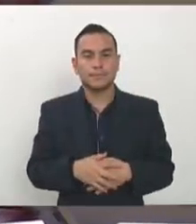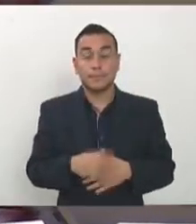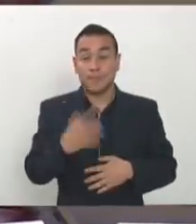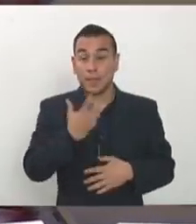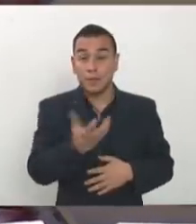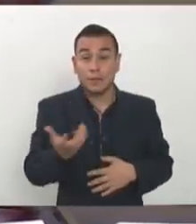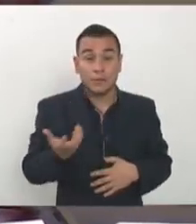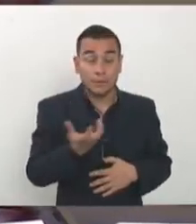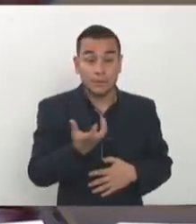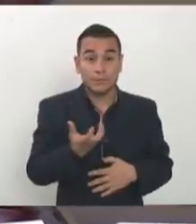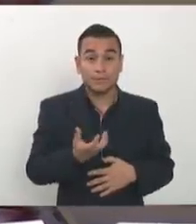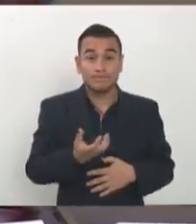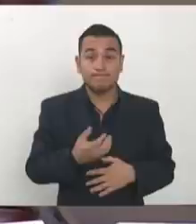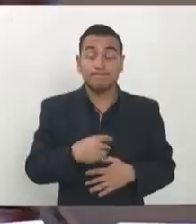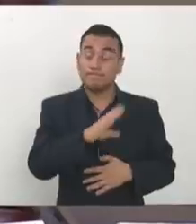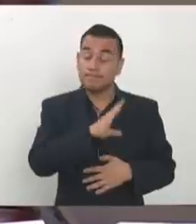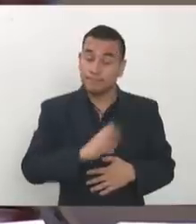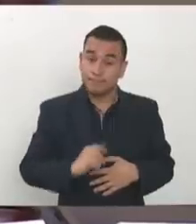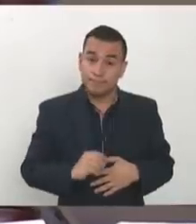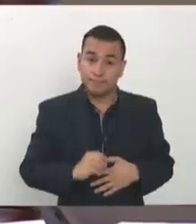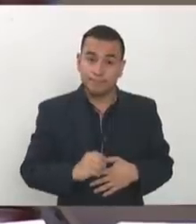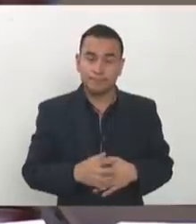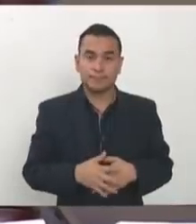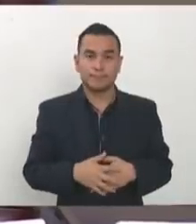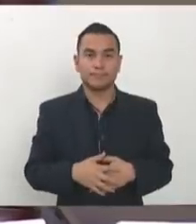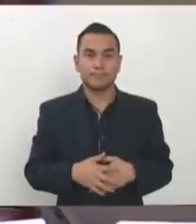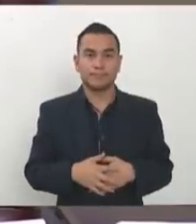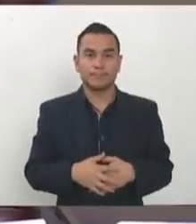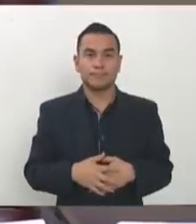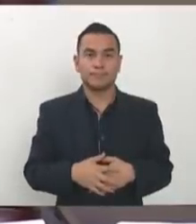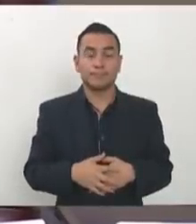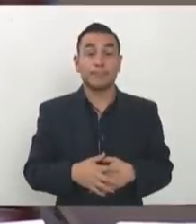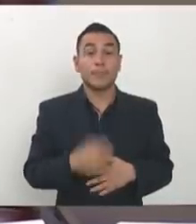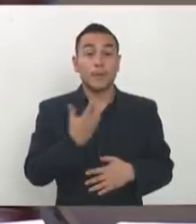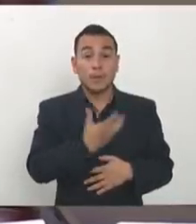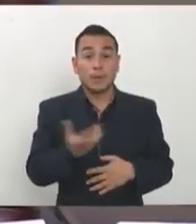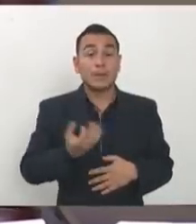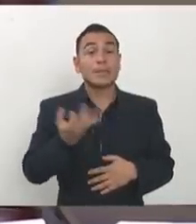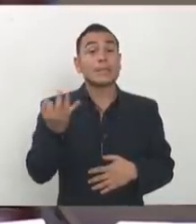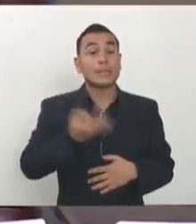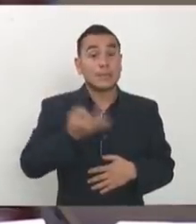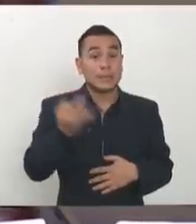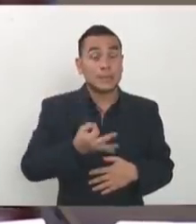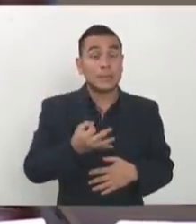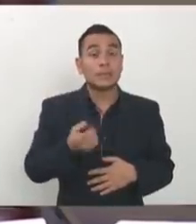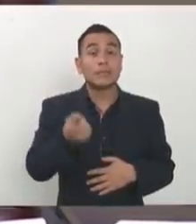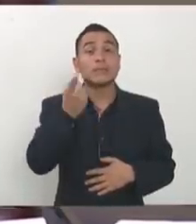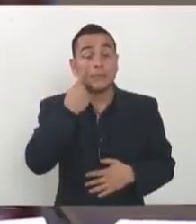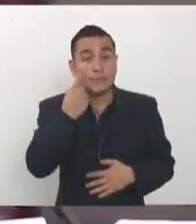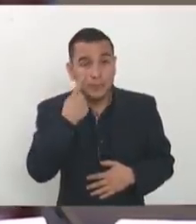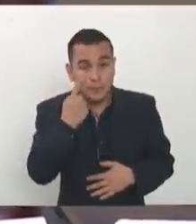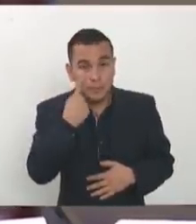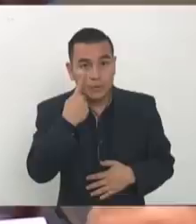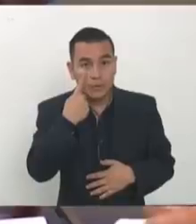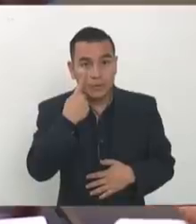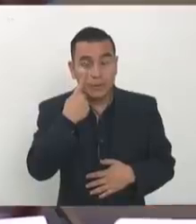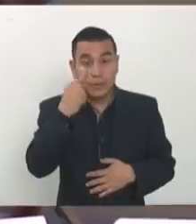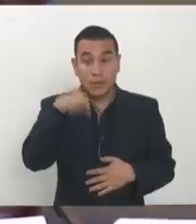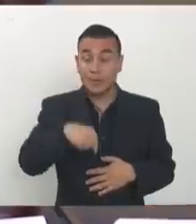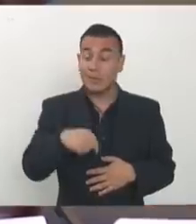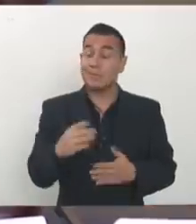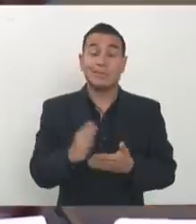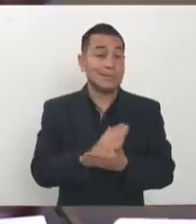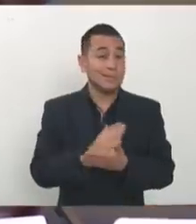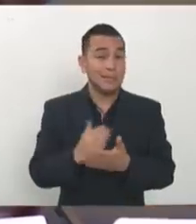a todos los salvadoreños todos tenemos que poner de nuestra parte y no hay cura